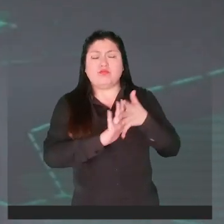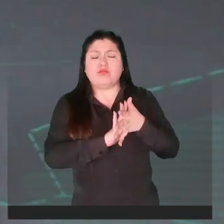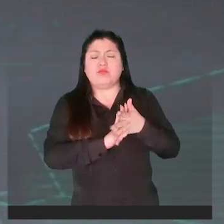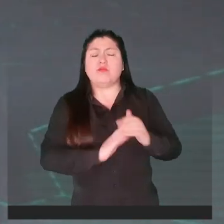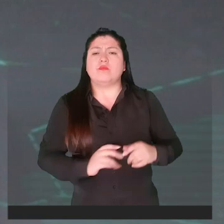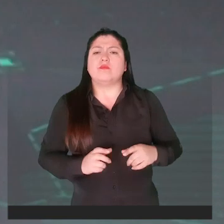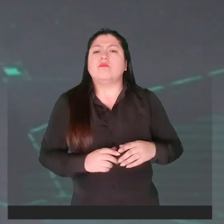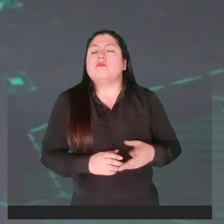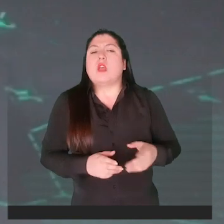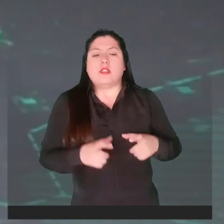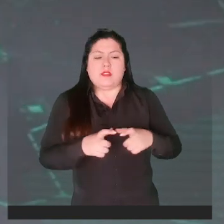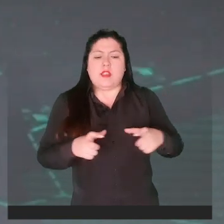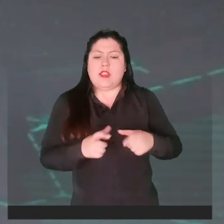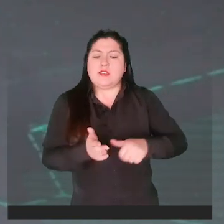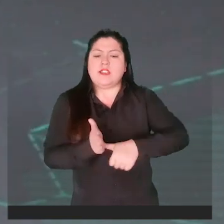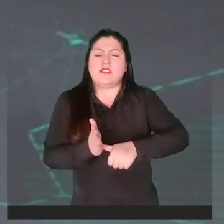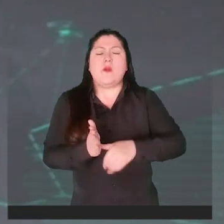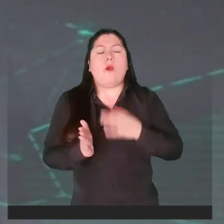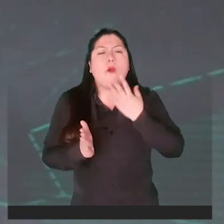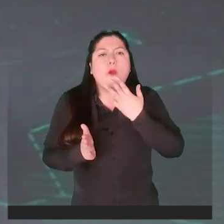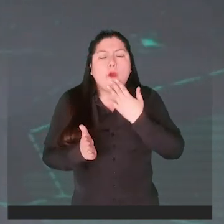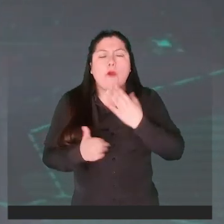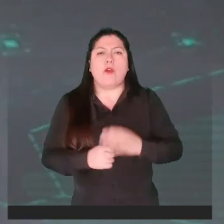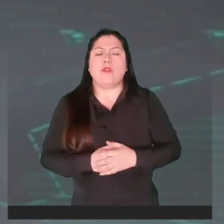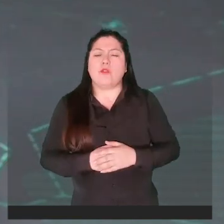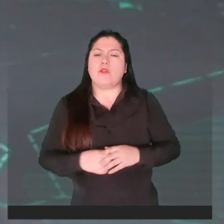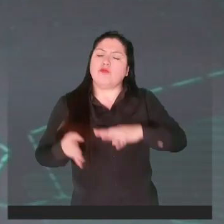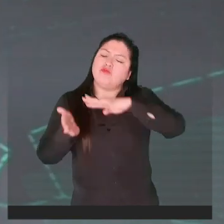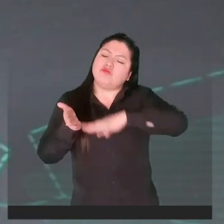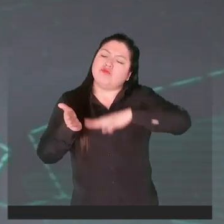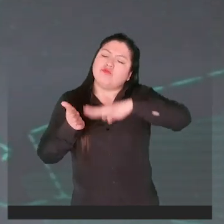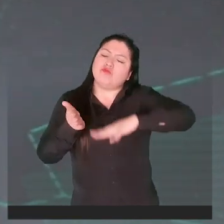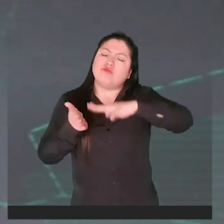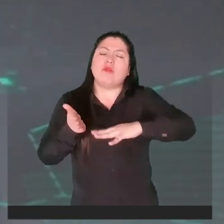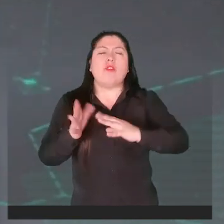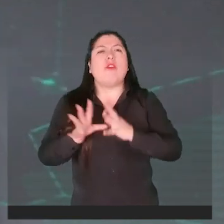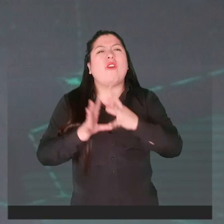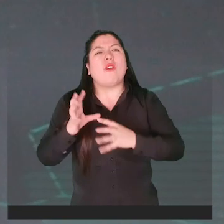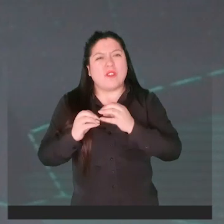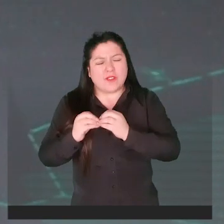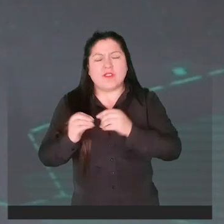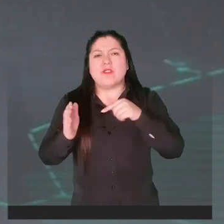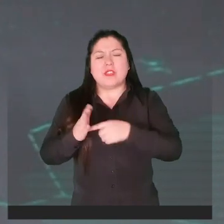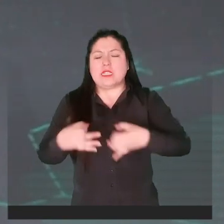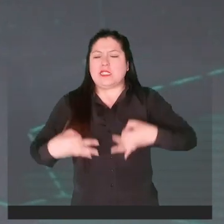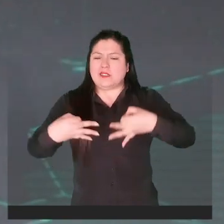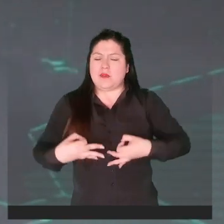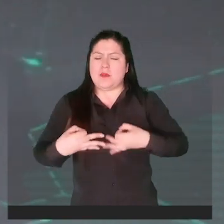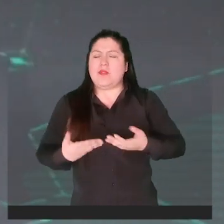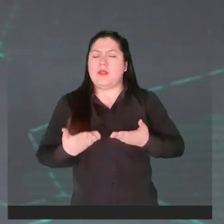en su presentación, era una cédula a color, tenía algunos códigos de seguridad a través de